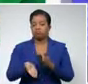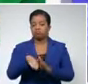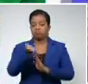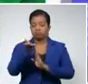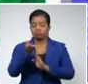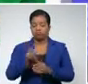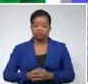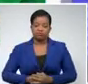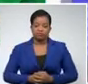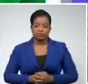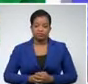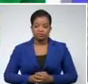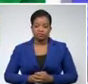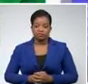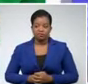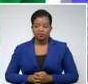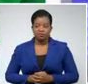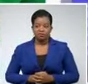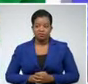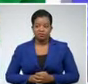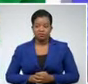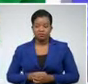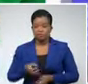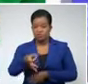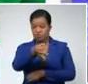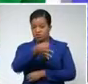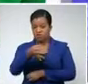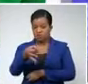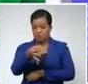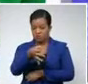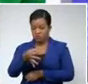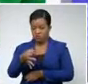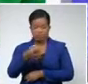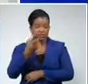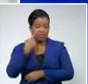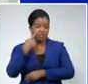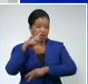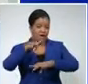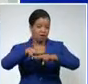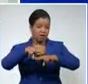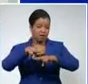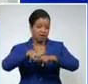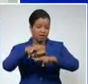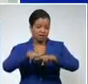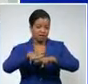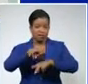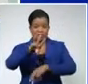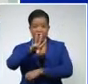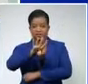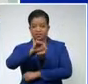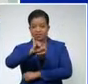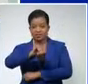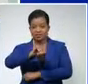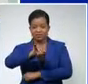lugar. Por municipio se mantiene La Habana en el